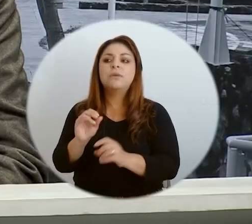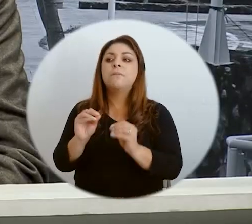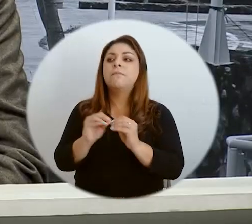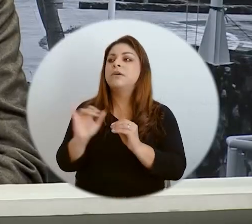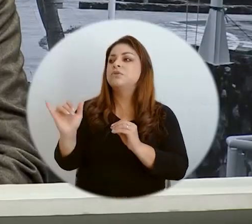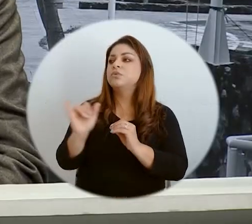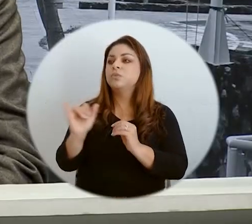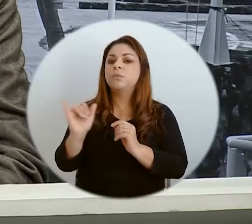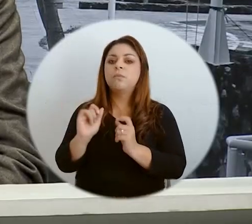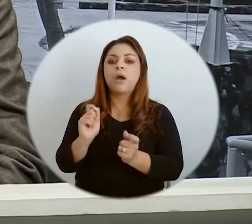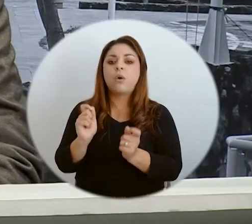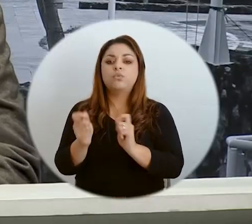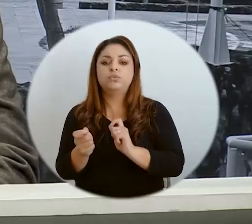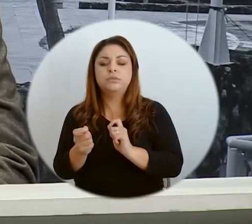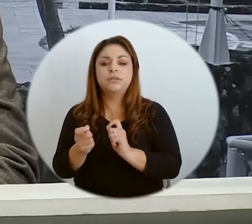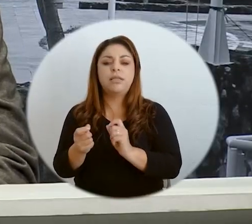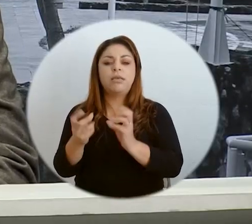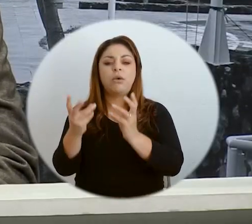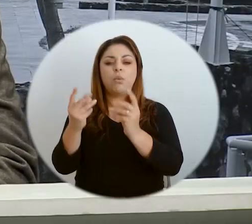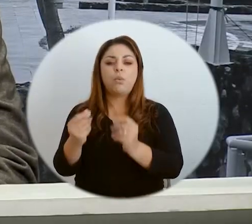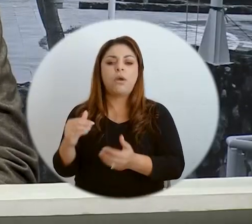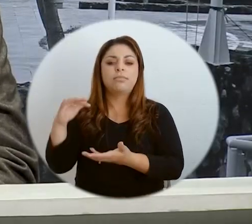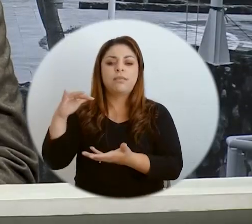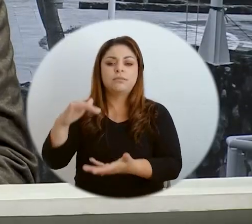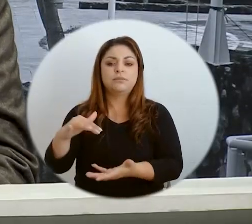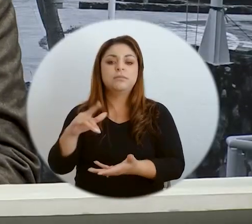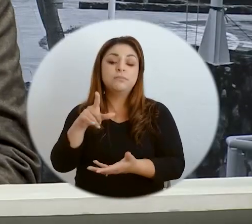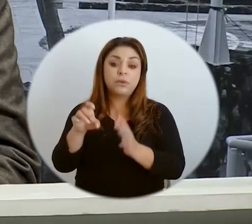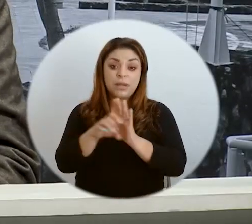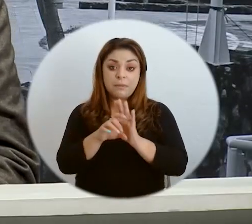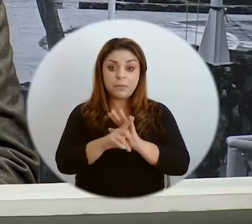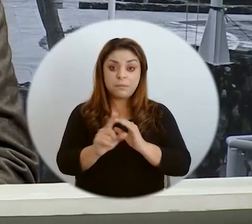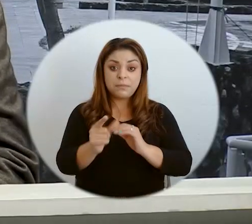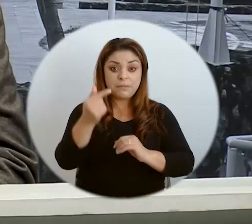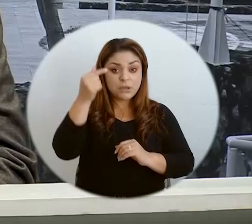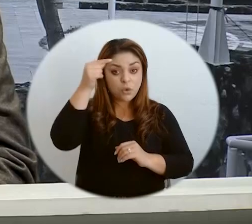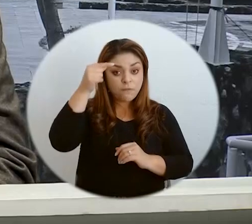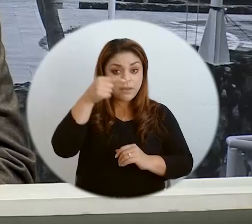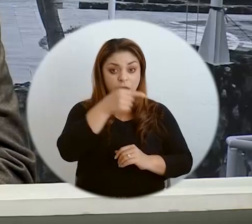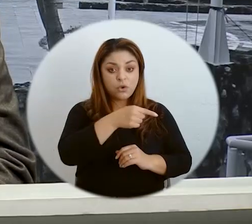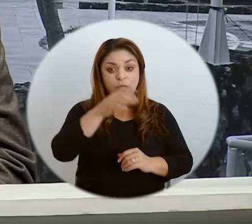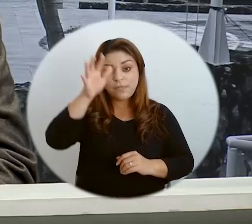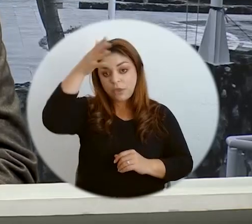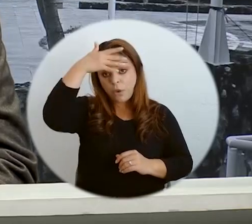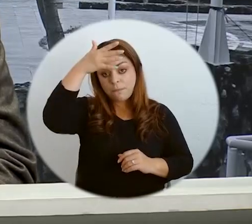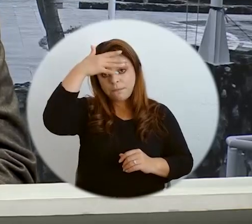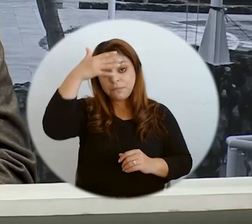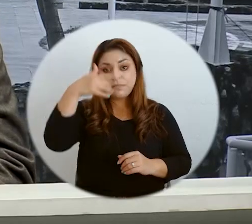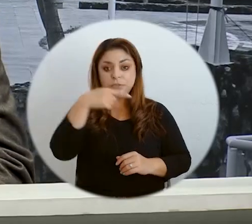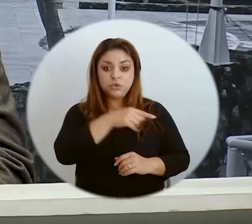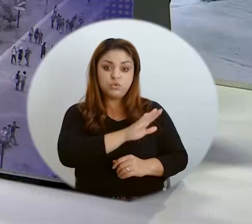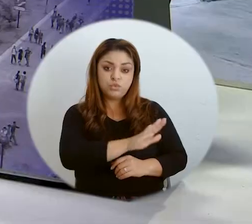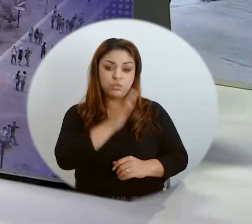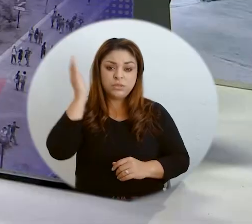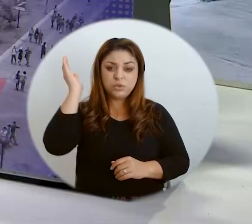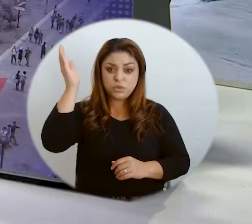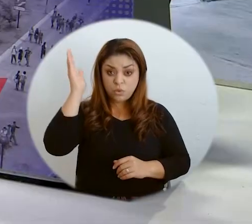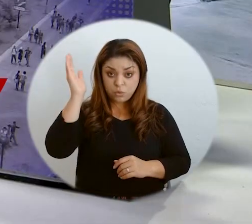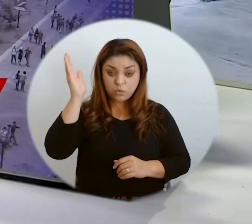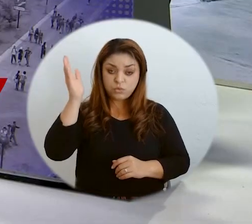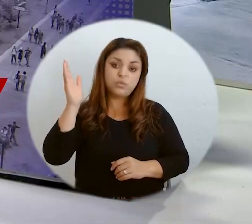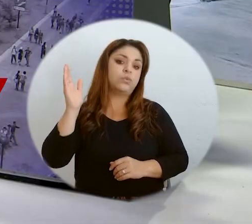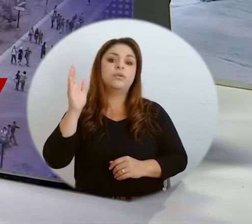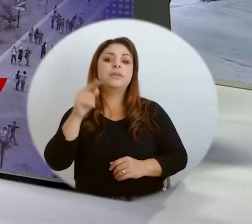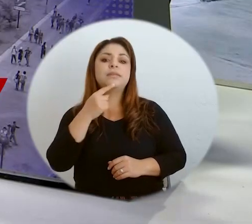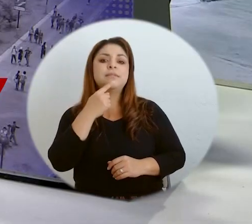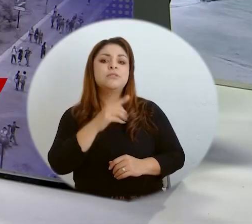¿verdad? Uno lo ve, el primer gobierno de Trump, y quizás Adrián, ¿verdad? En eso puede profundizar luego, pero